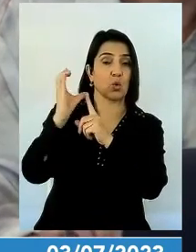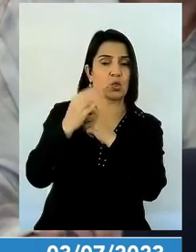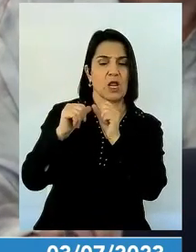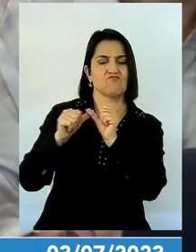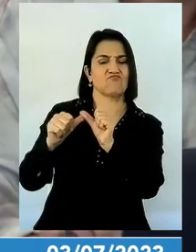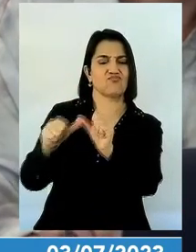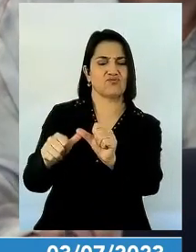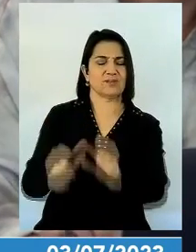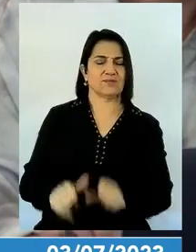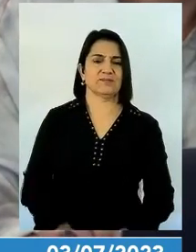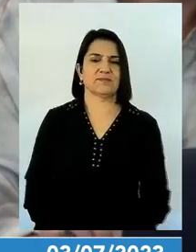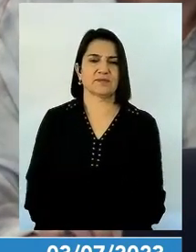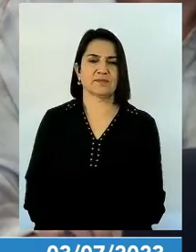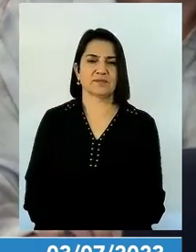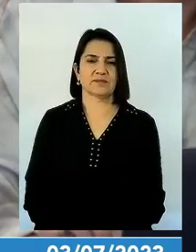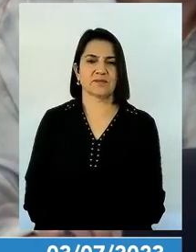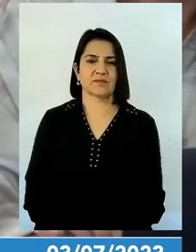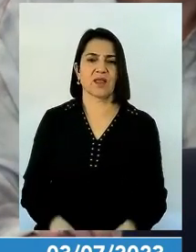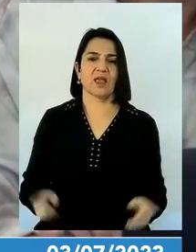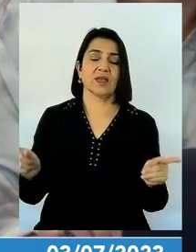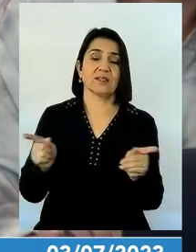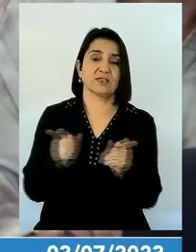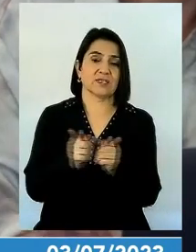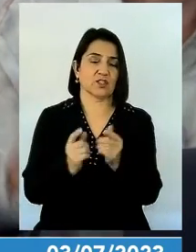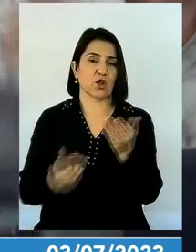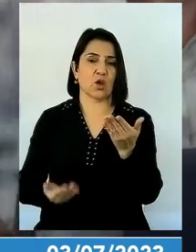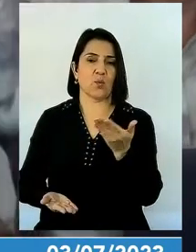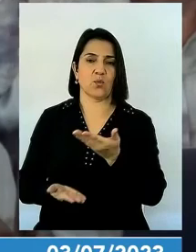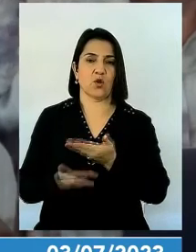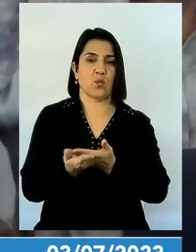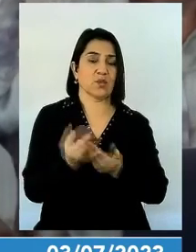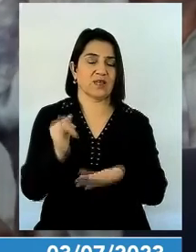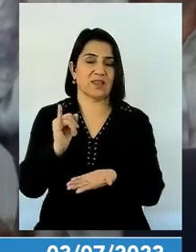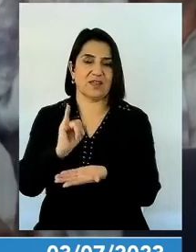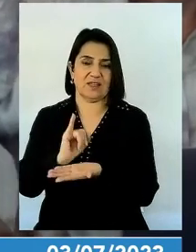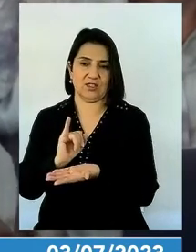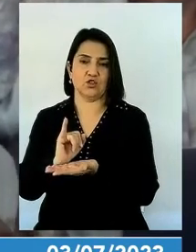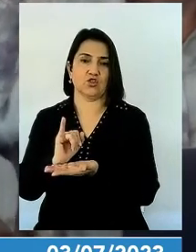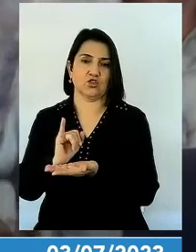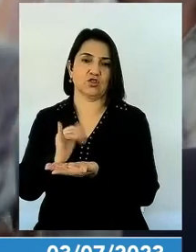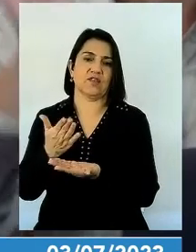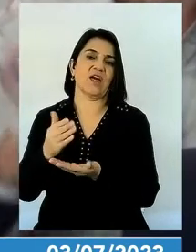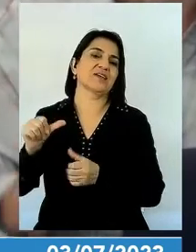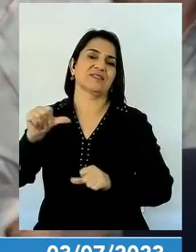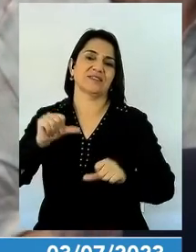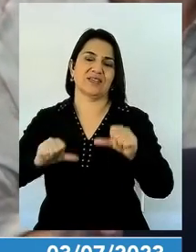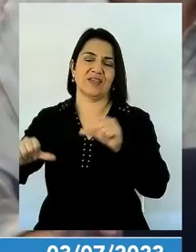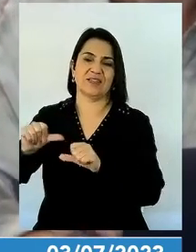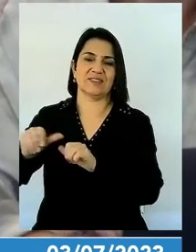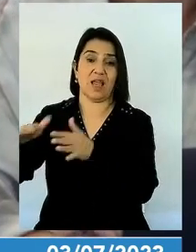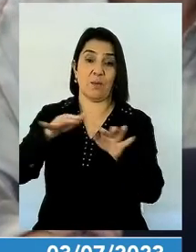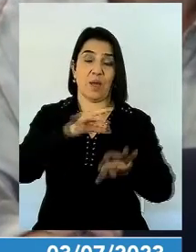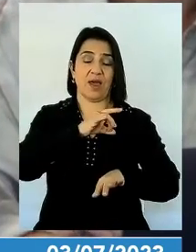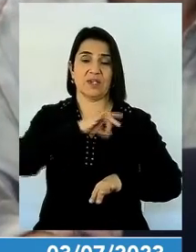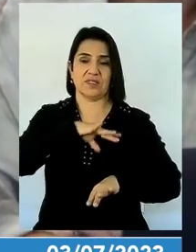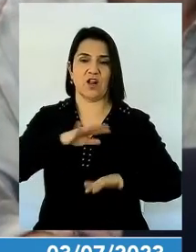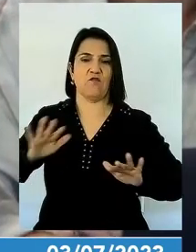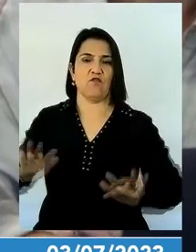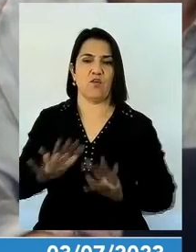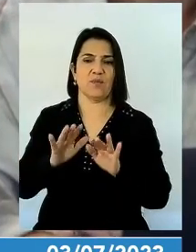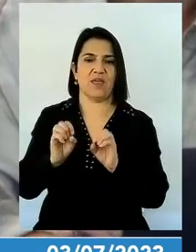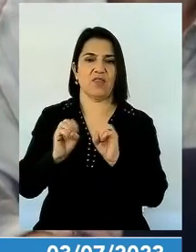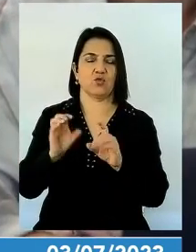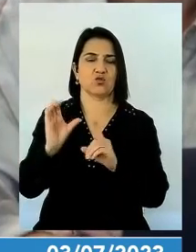En síntesis, la propuesta de la Sociedad Chilena de Ciencias del Mar busca fomentar la educación y cultura oceánica, la